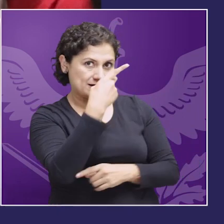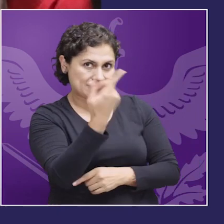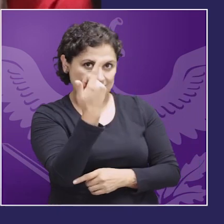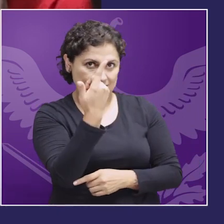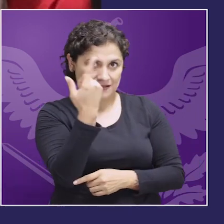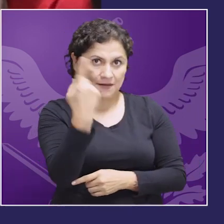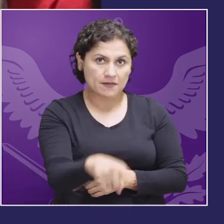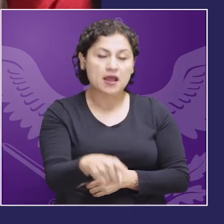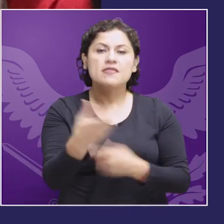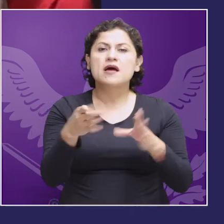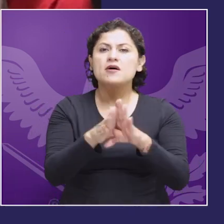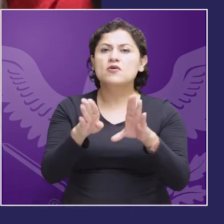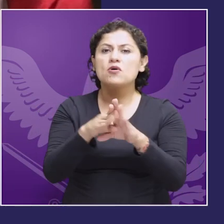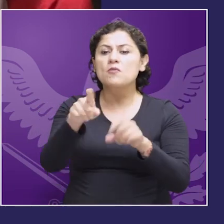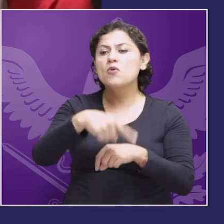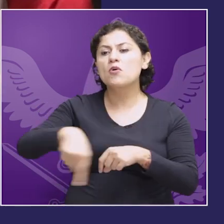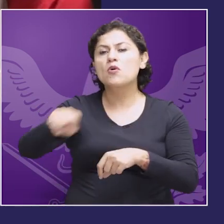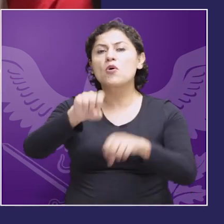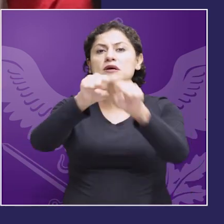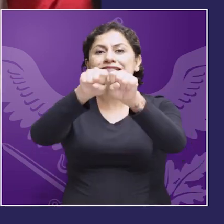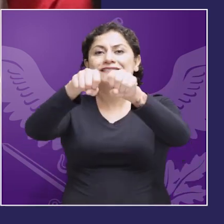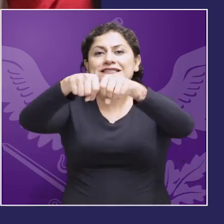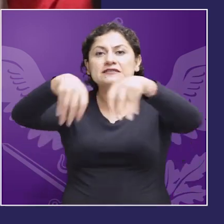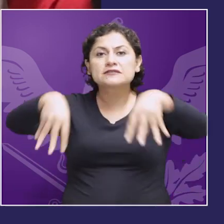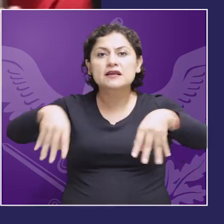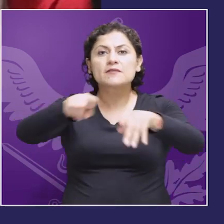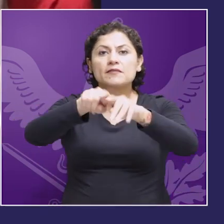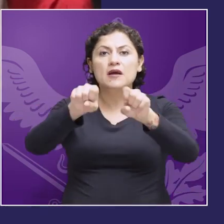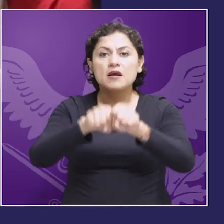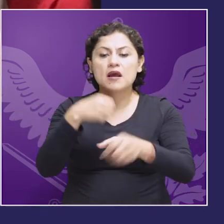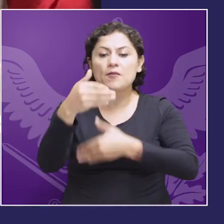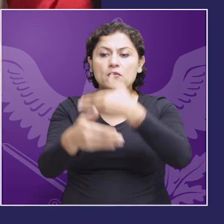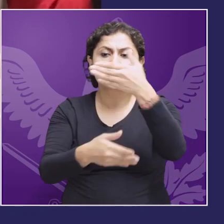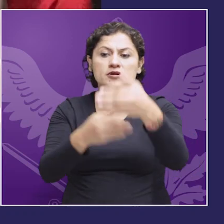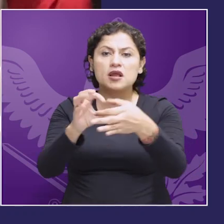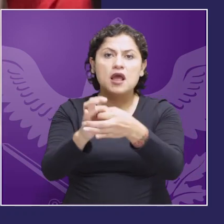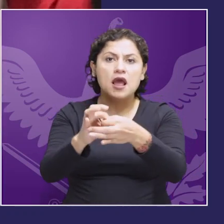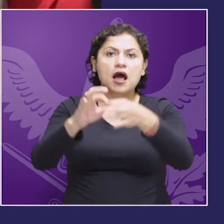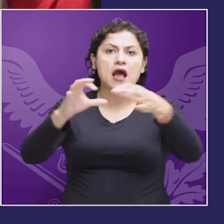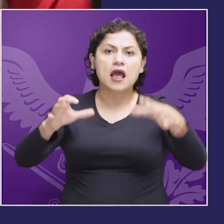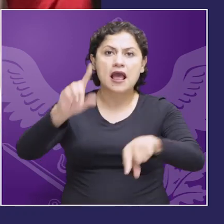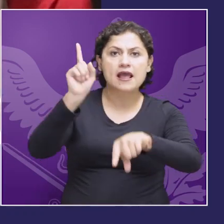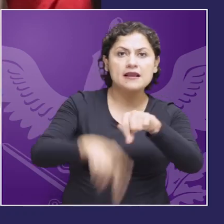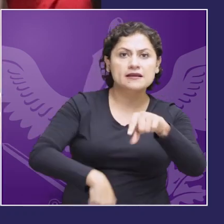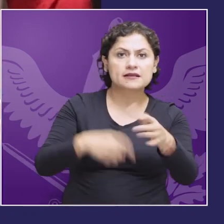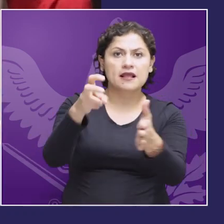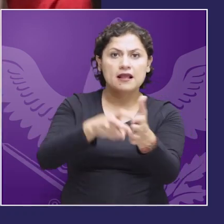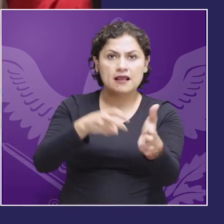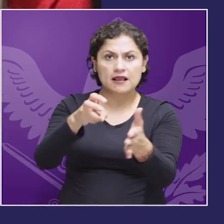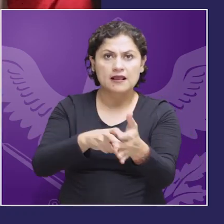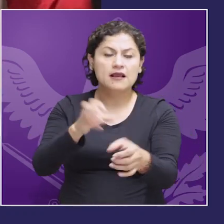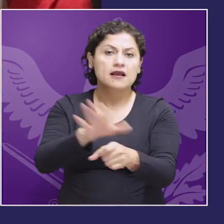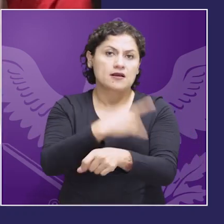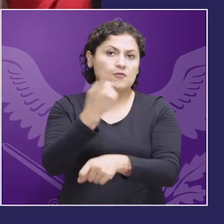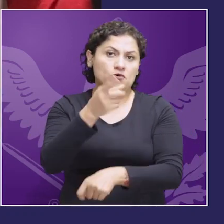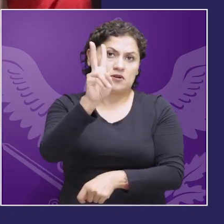se cambia esa lógica de estereotipo de género que en definitiva tenemos arraigadas pues todas las personas que crecemos en un sistema